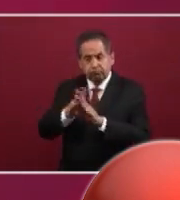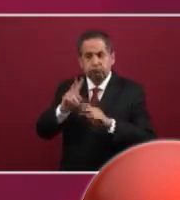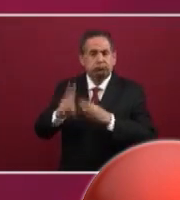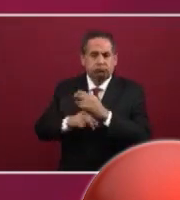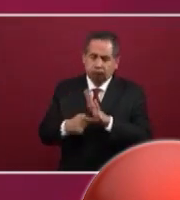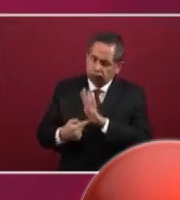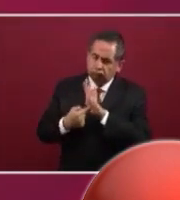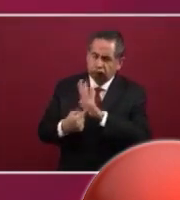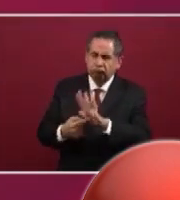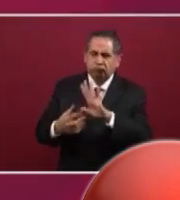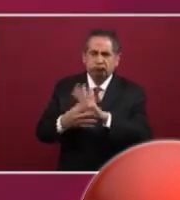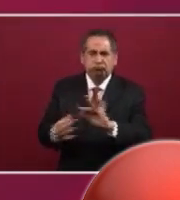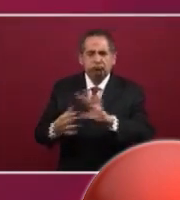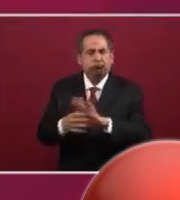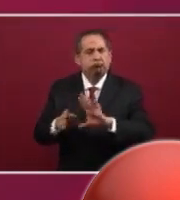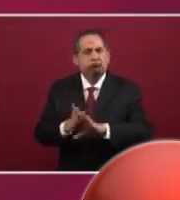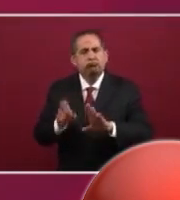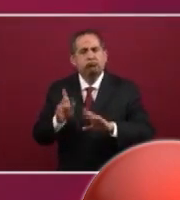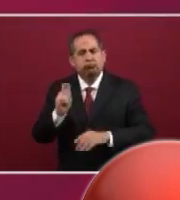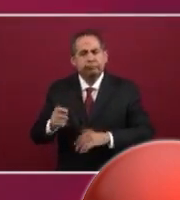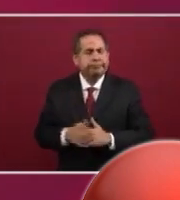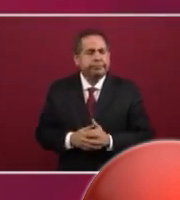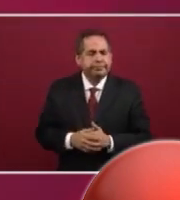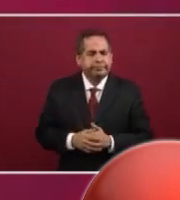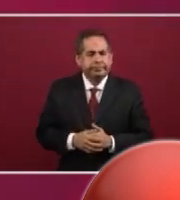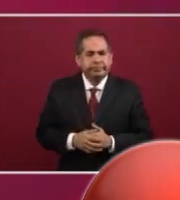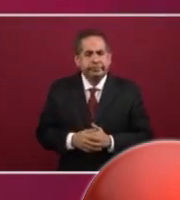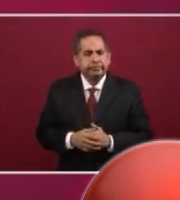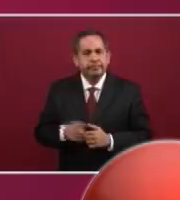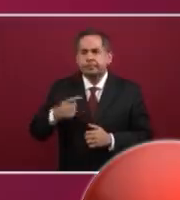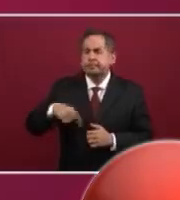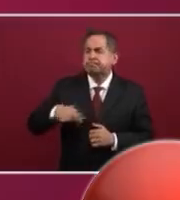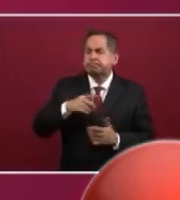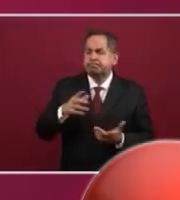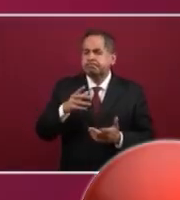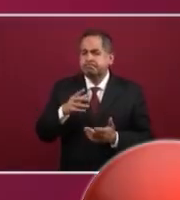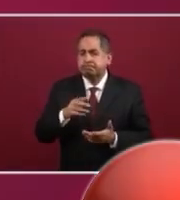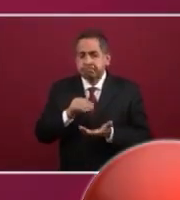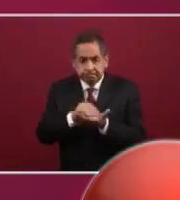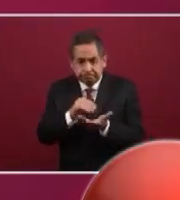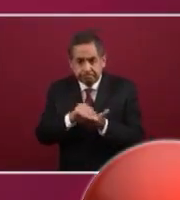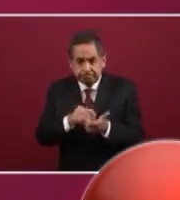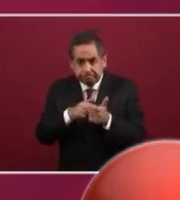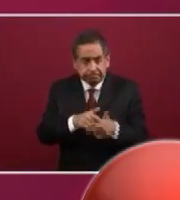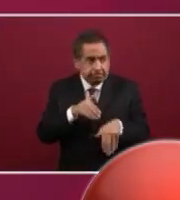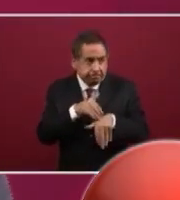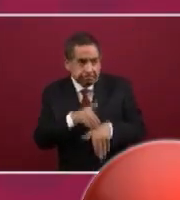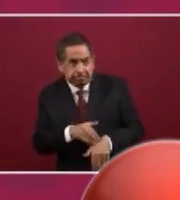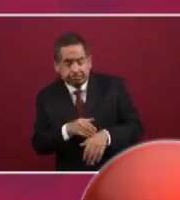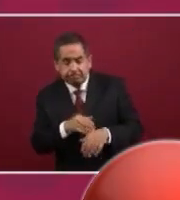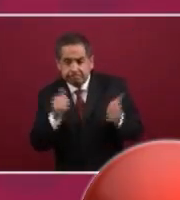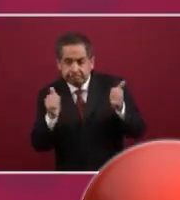demostrar que no tenemos por qué continuar